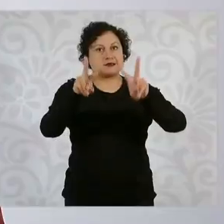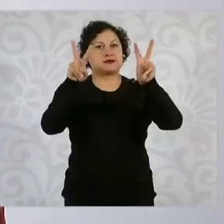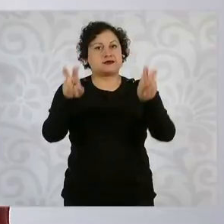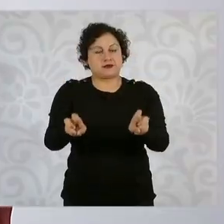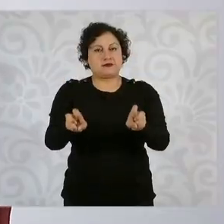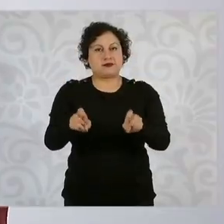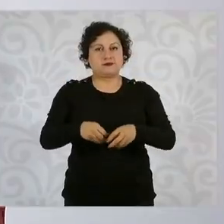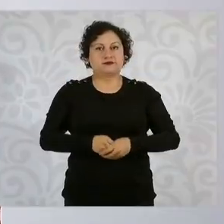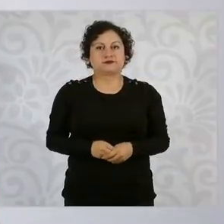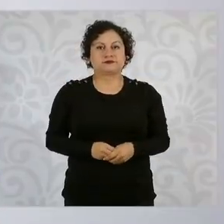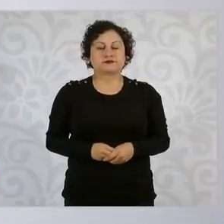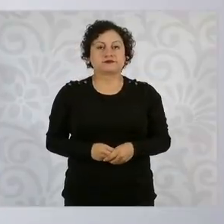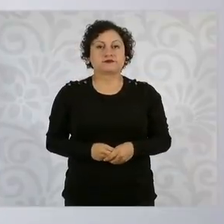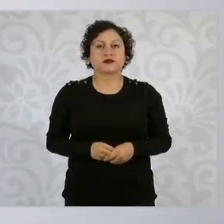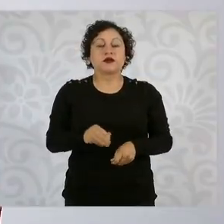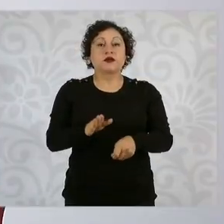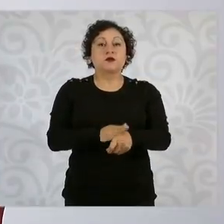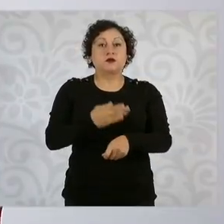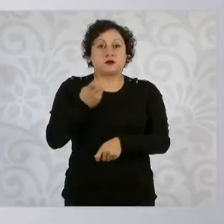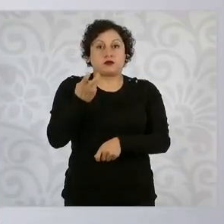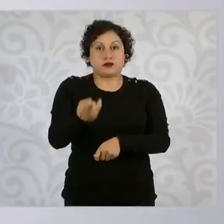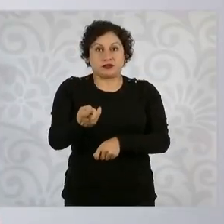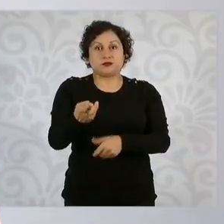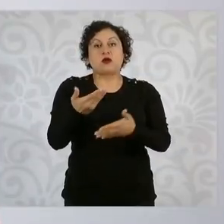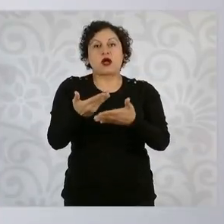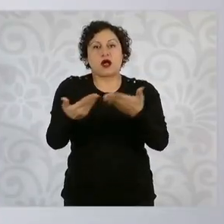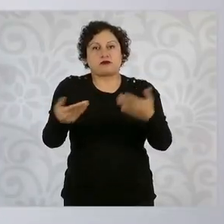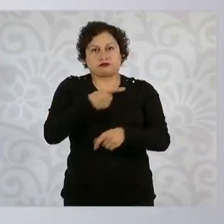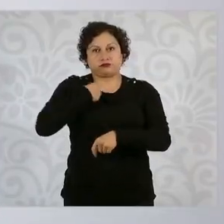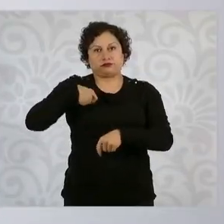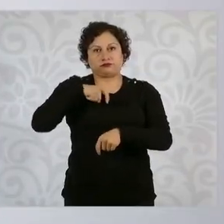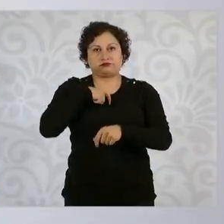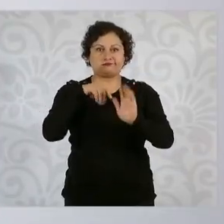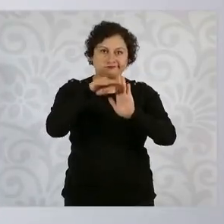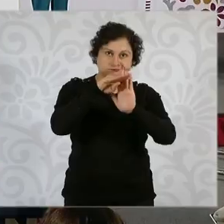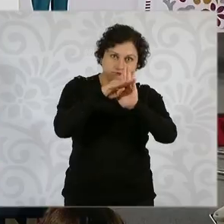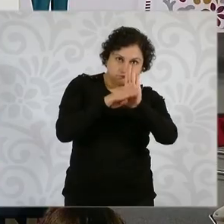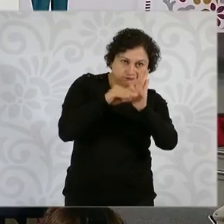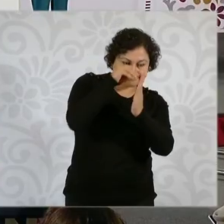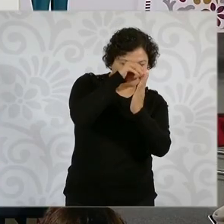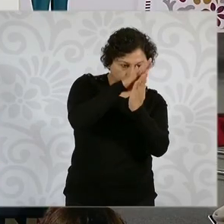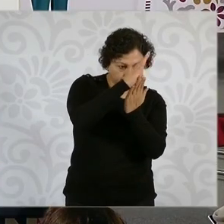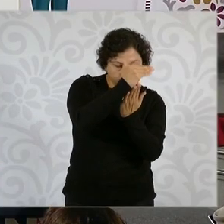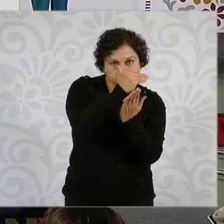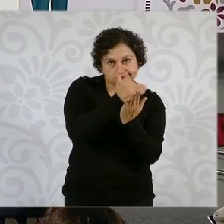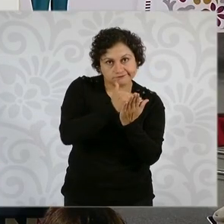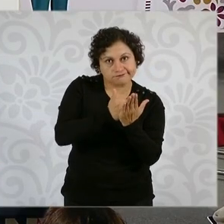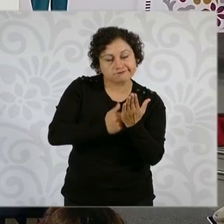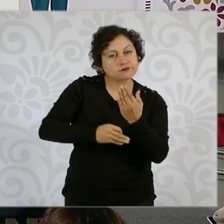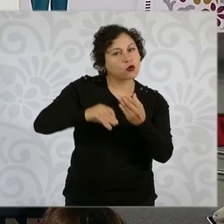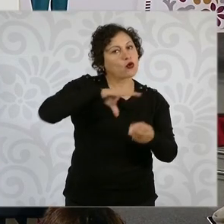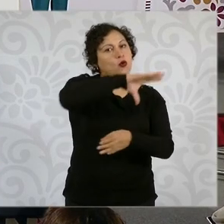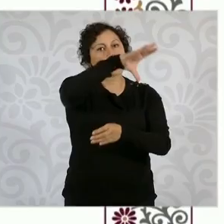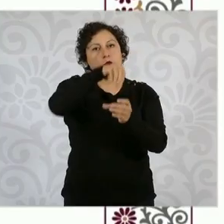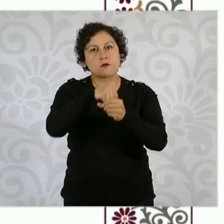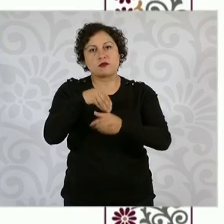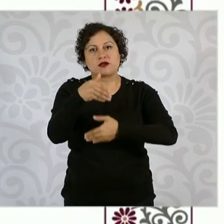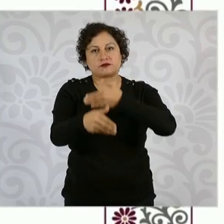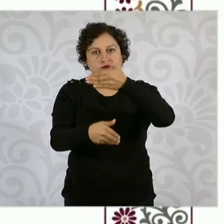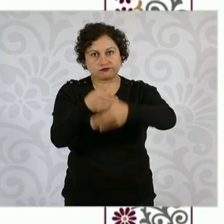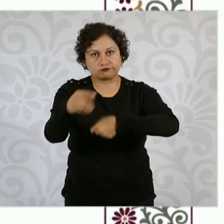juzgadores. Por lo tanto, está previsto todo las etapas del proceso, la preparación de la elección,